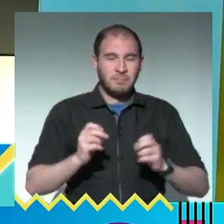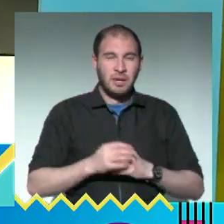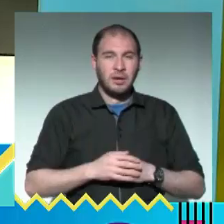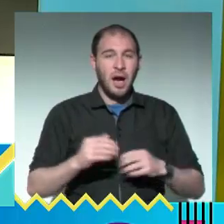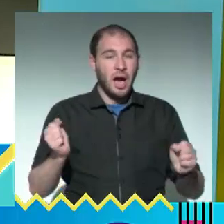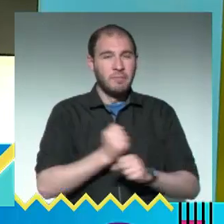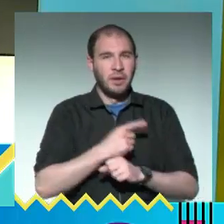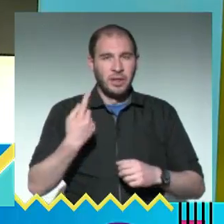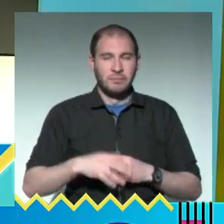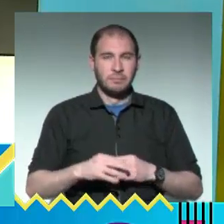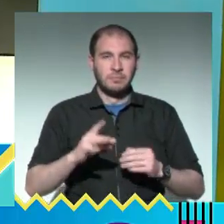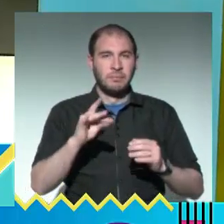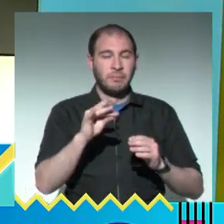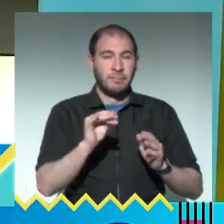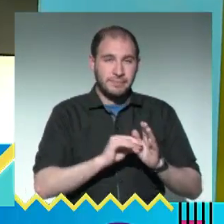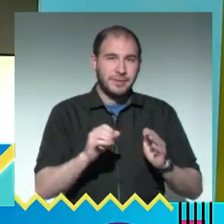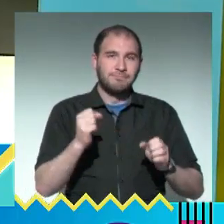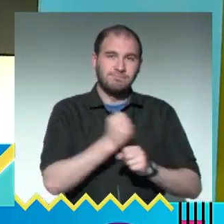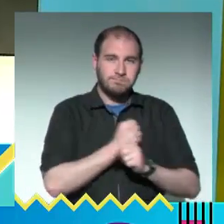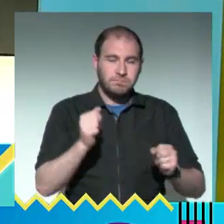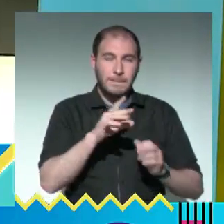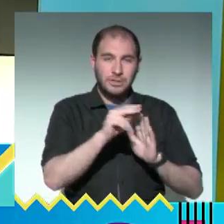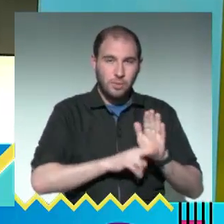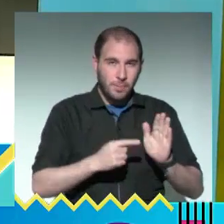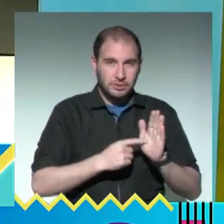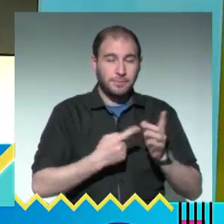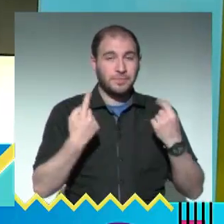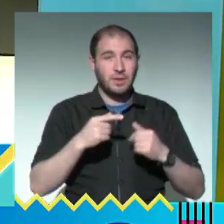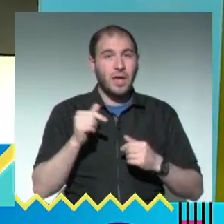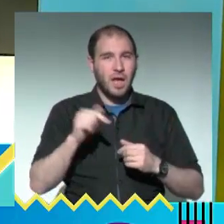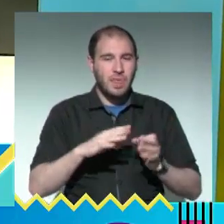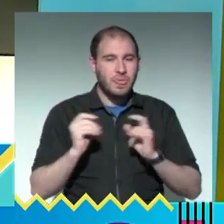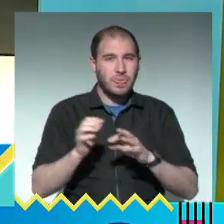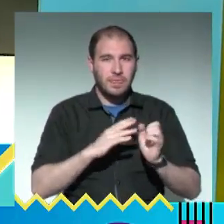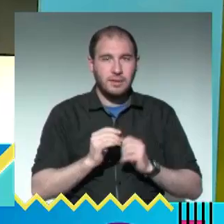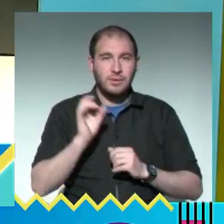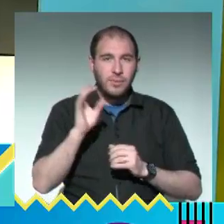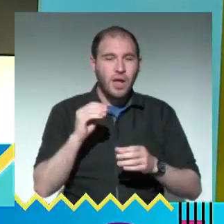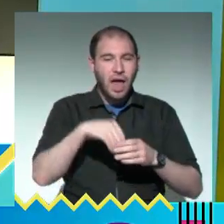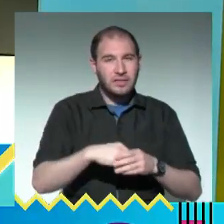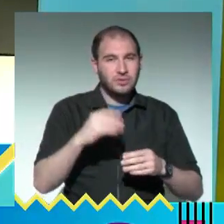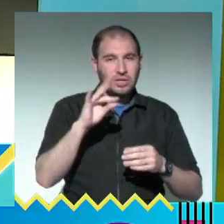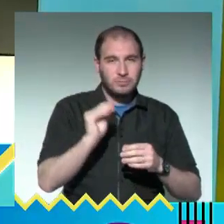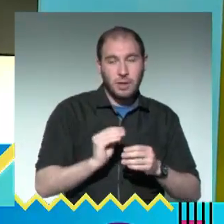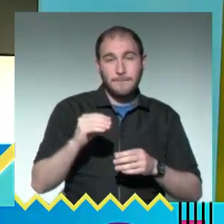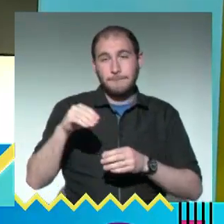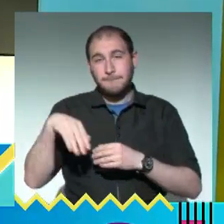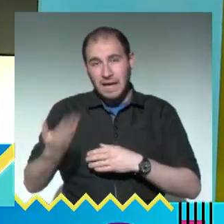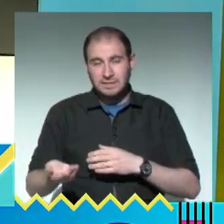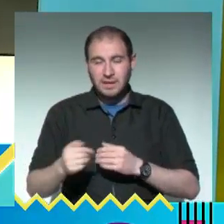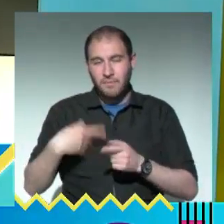se aprobó, ¿sí? esta media sanción que es específicamente el presupuesto, que lo decimos, generó un gran debate, no solo dentro del recinto, sino también